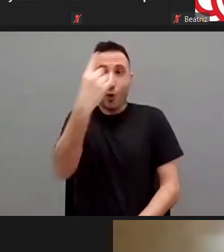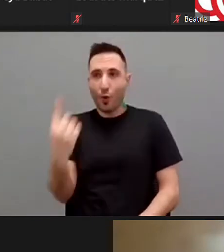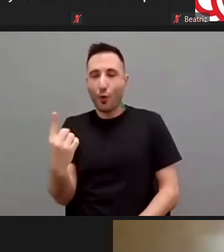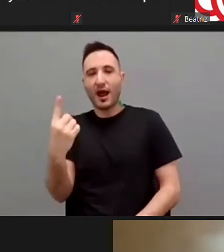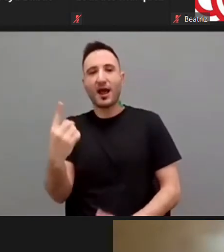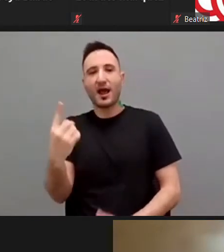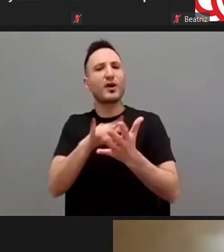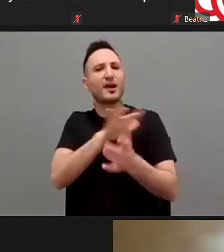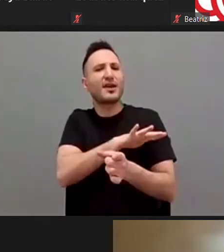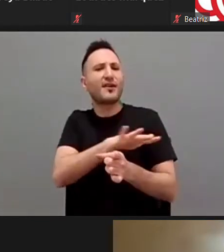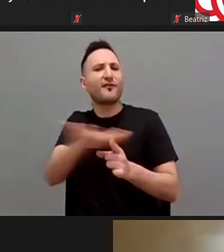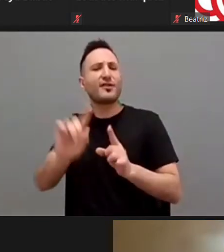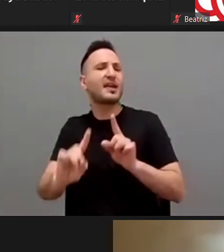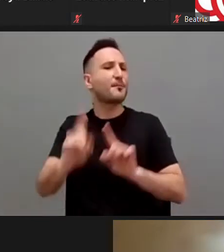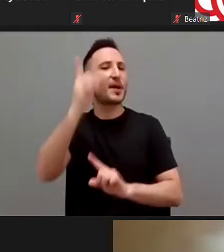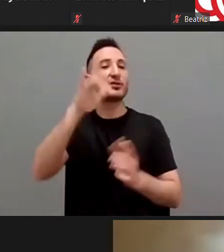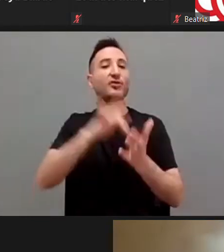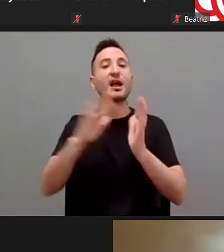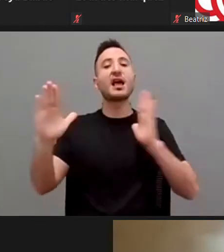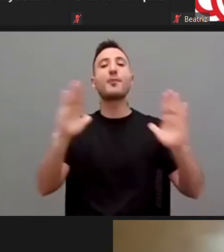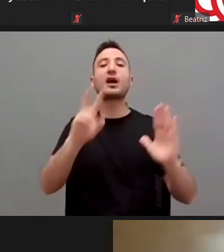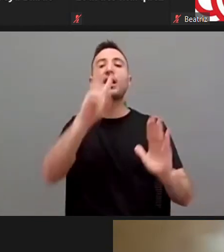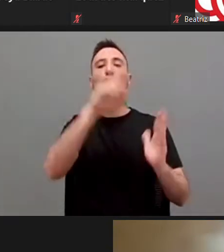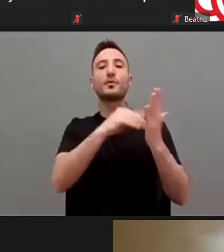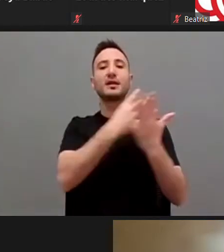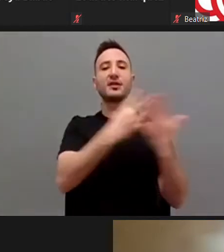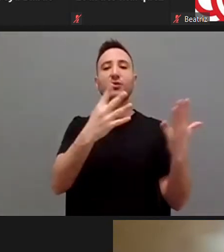2019 y en 2020. Teresa, buenos días.